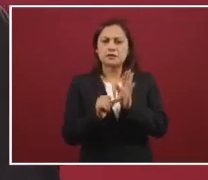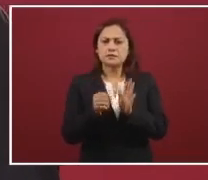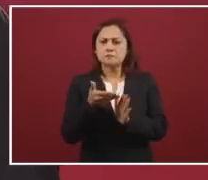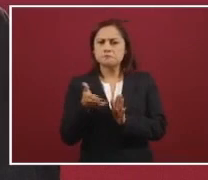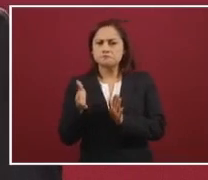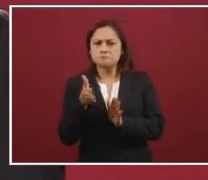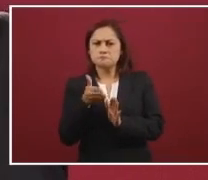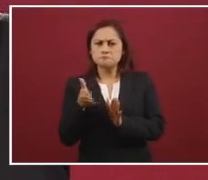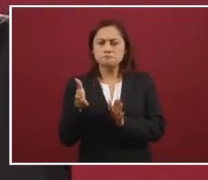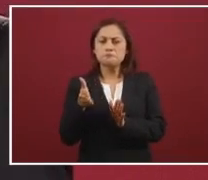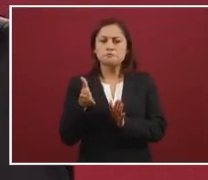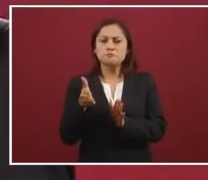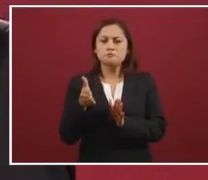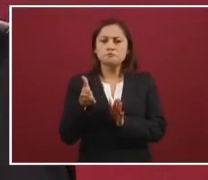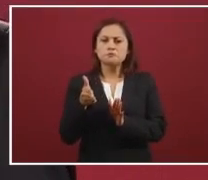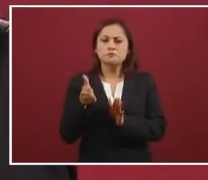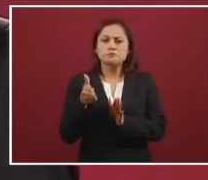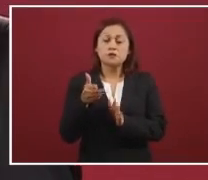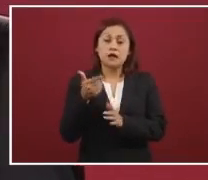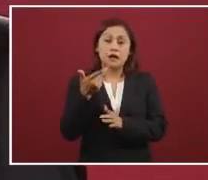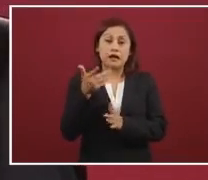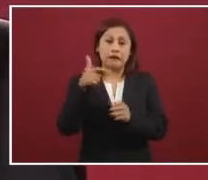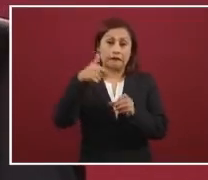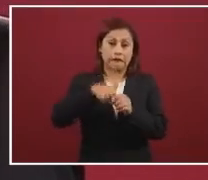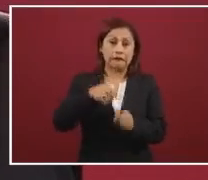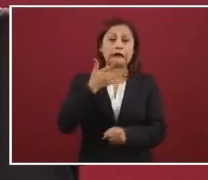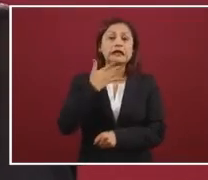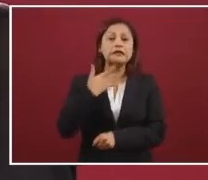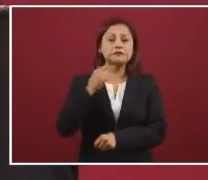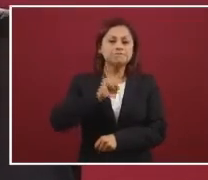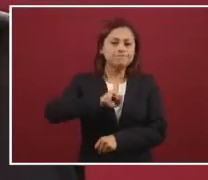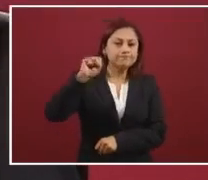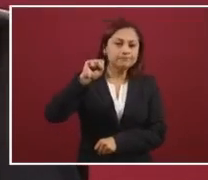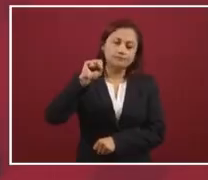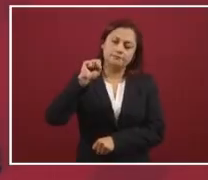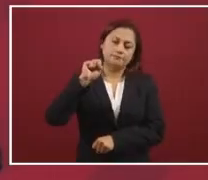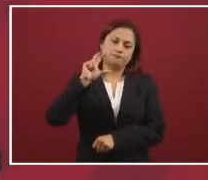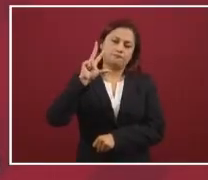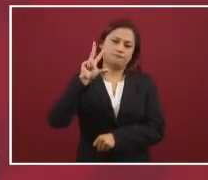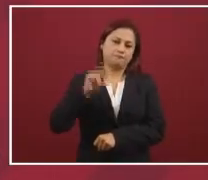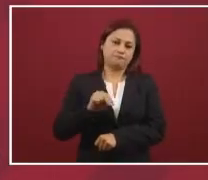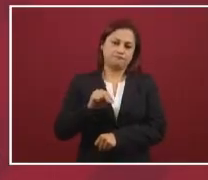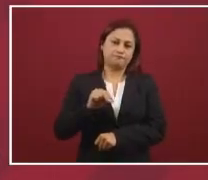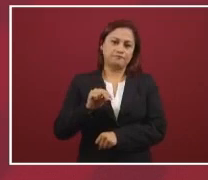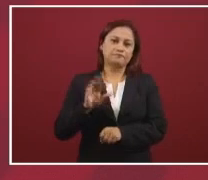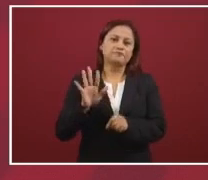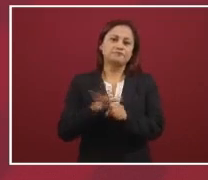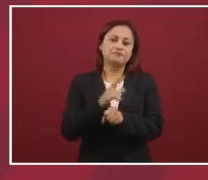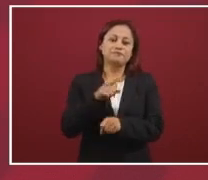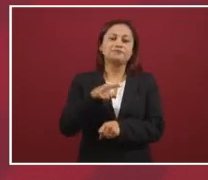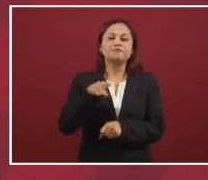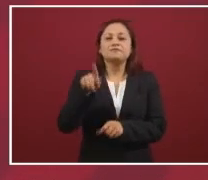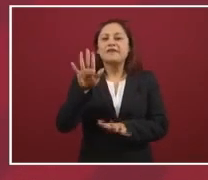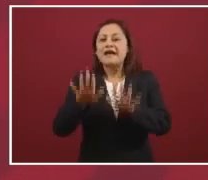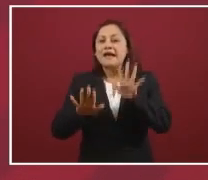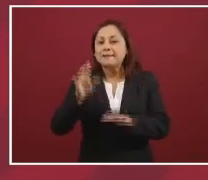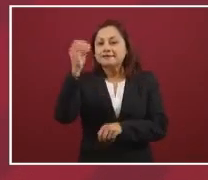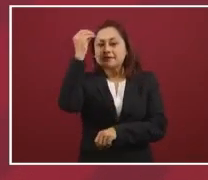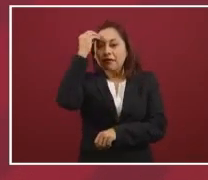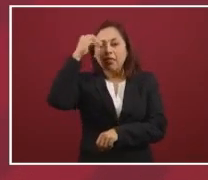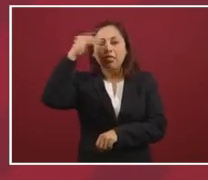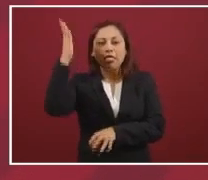habido gasolinazos, porque a veces pues se olvidan las cosas, ¿no?